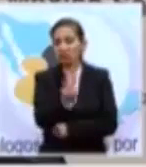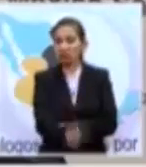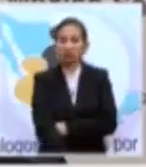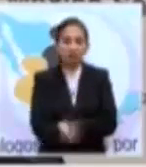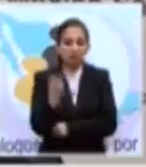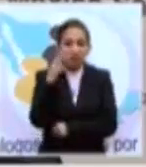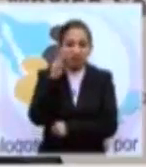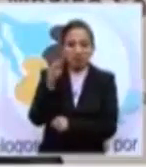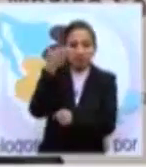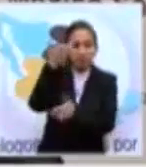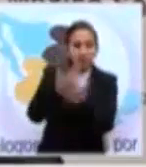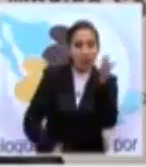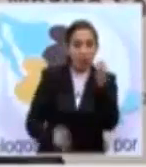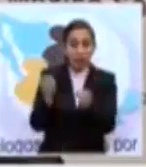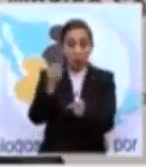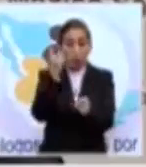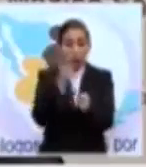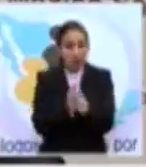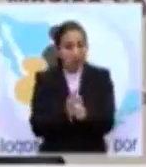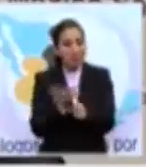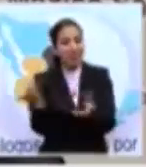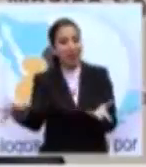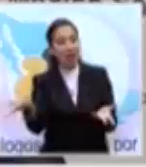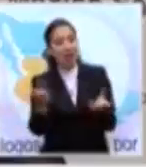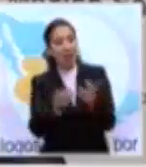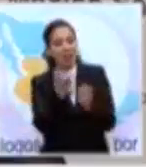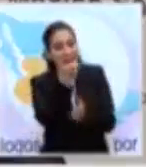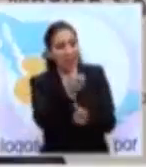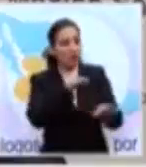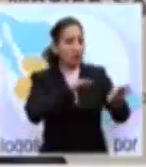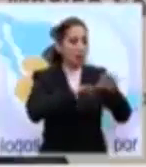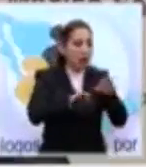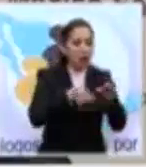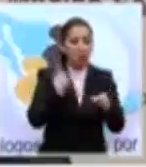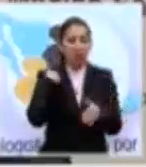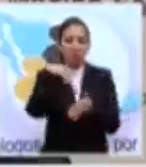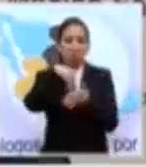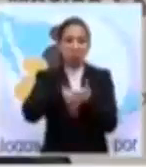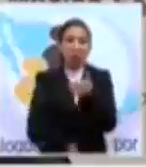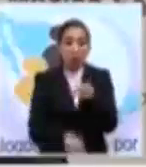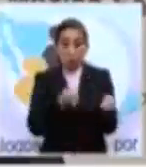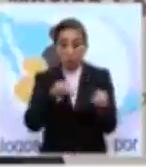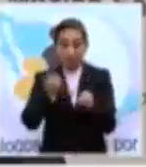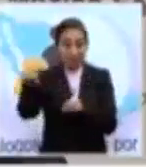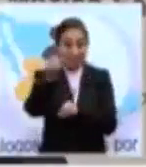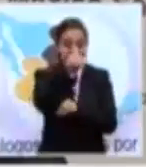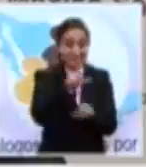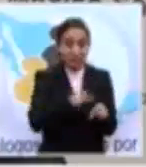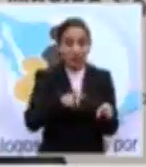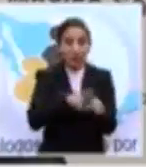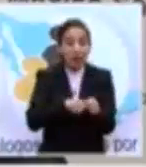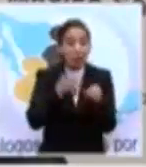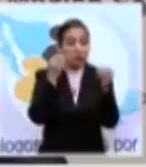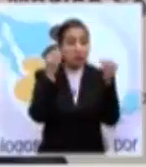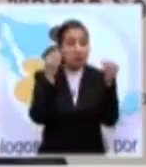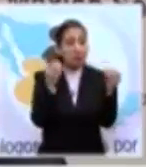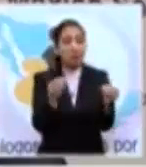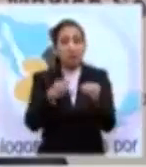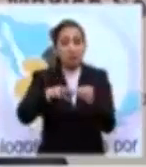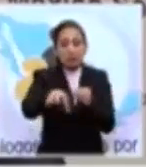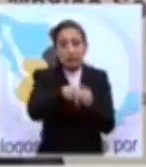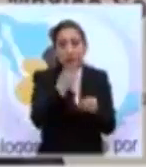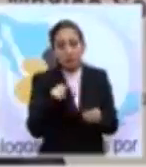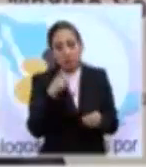falta de oportunidades, ante la falta de empleo, de trabajo, de crecimiento, de movilidad social, muchas